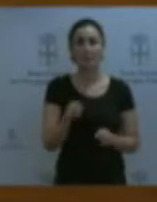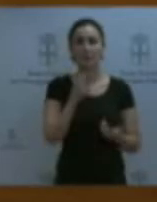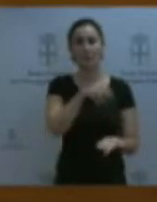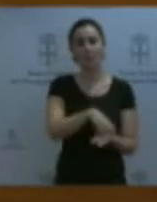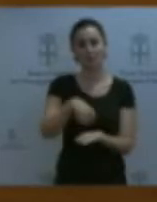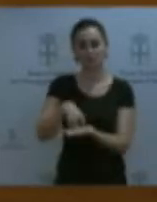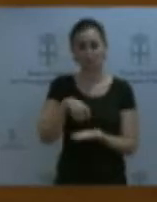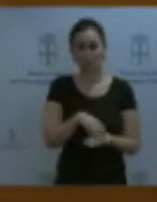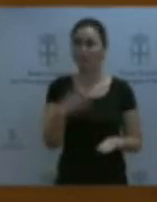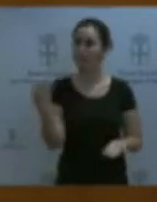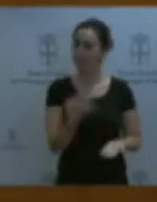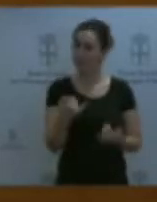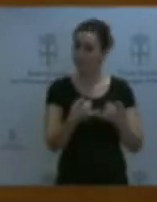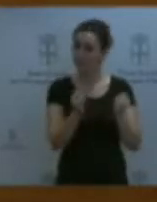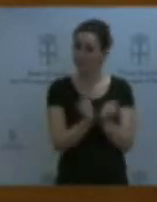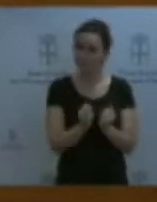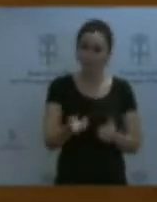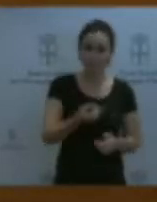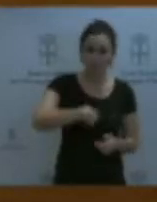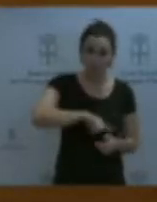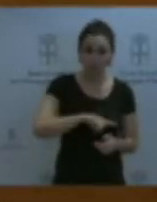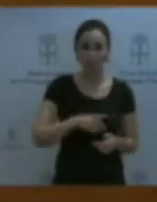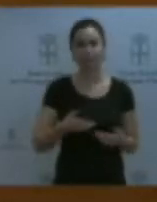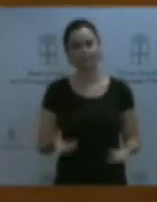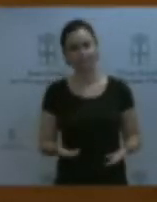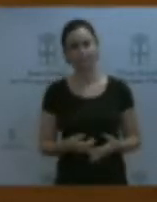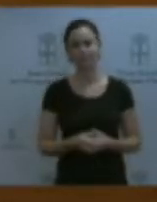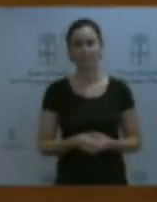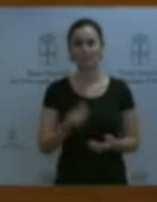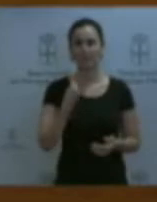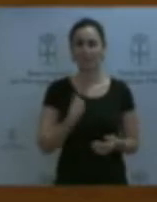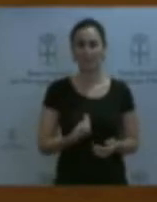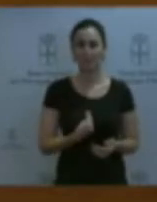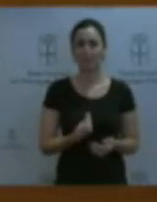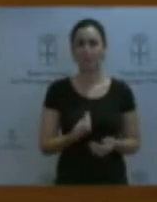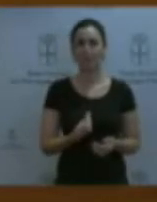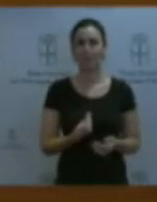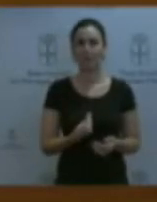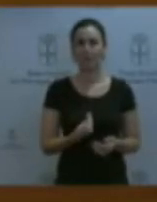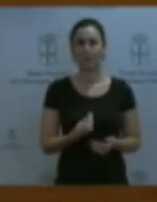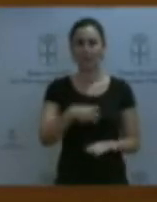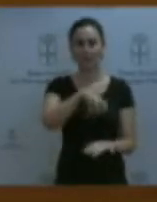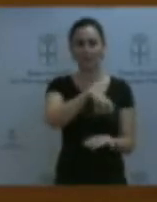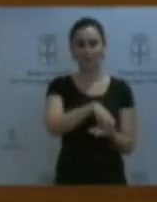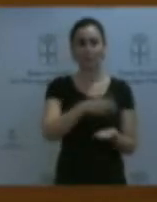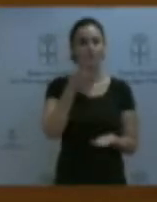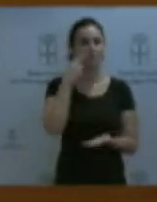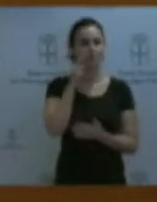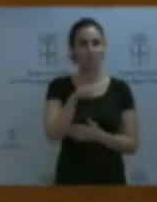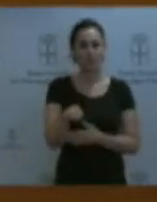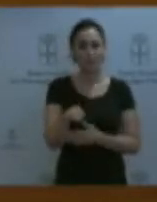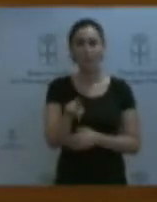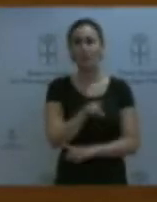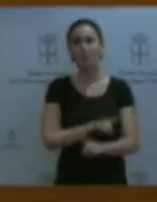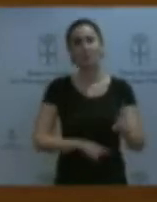También los centros de visitantes que tienen problemas, reponer, arreglar. En